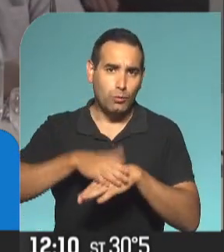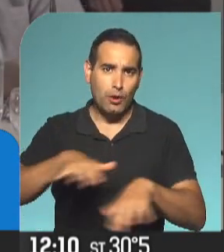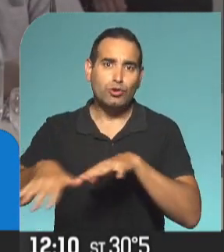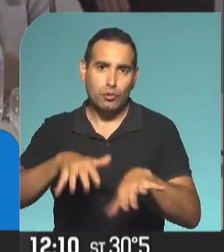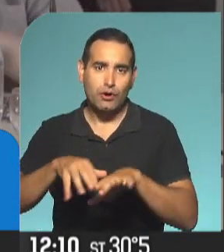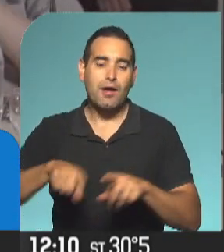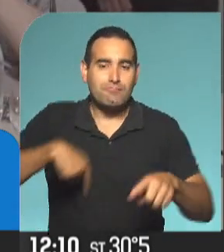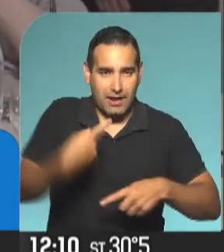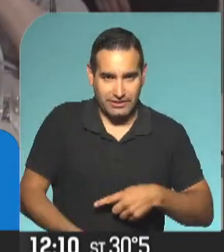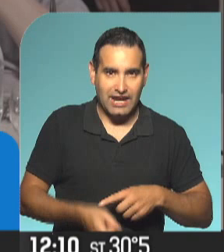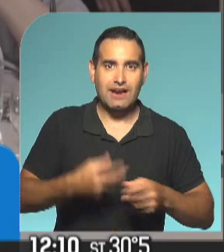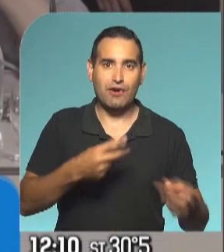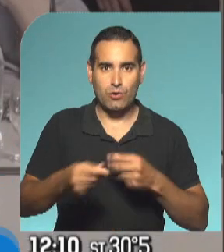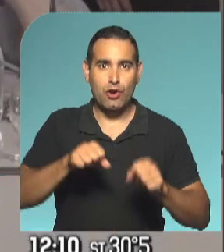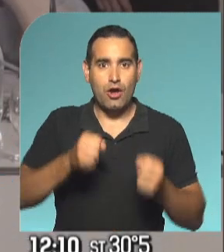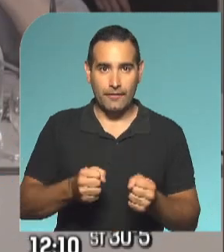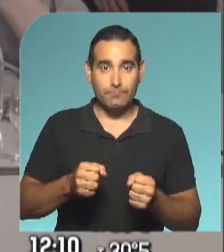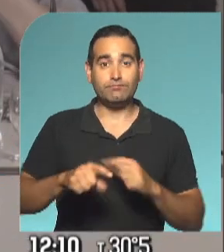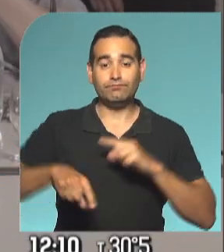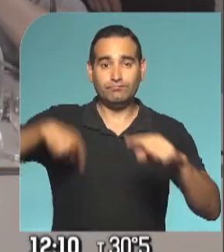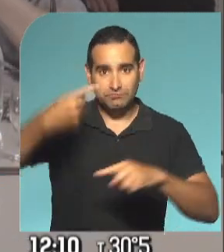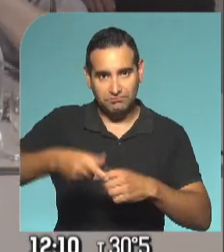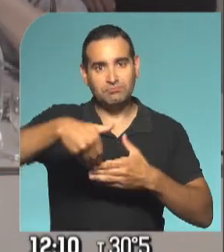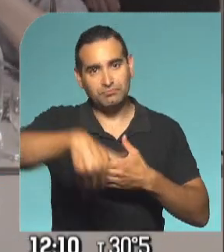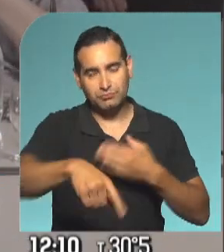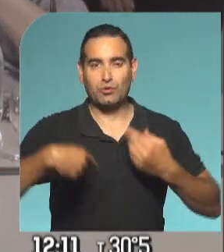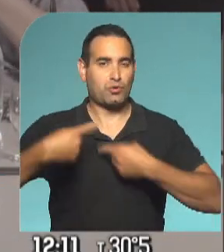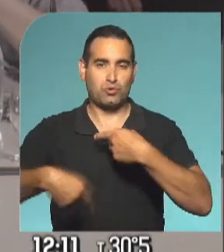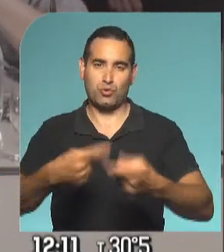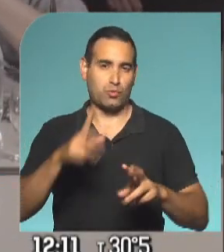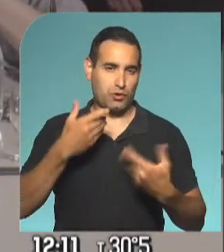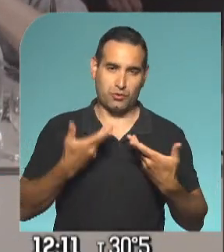el día de mañana se suspende la vacunación. A partir de ahí continúa de manera absolutamente normal.